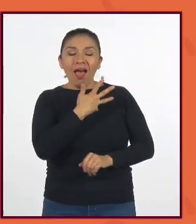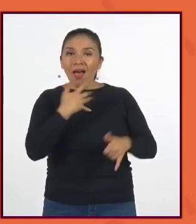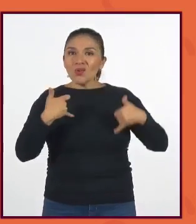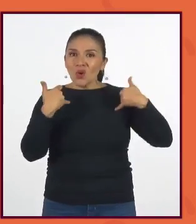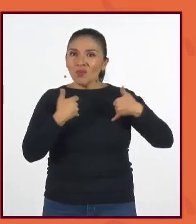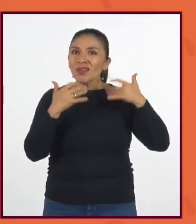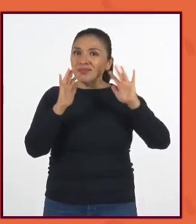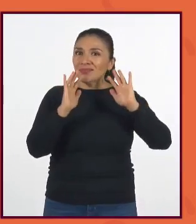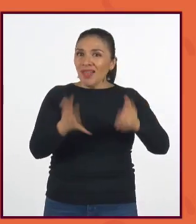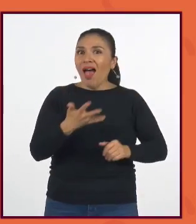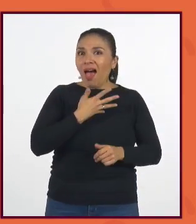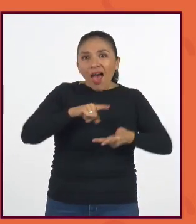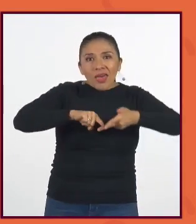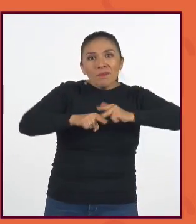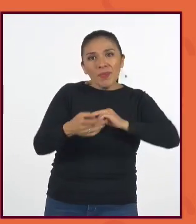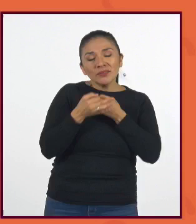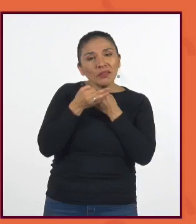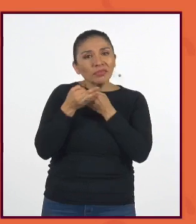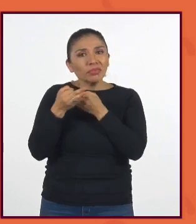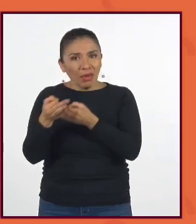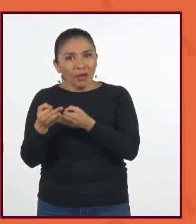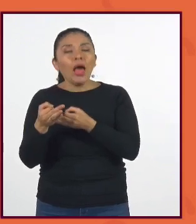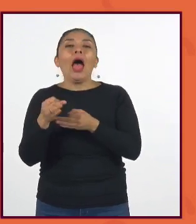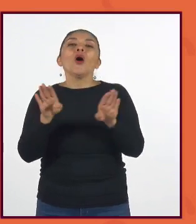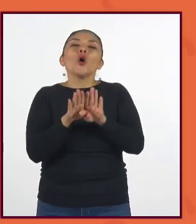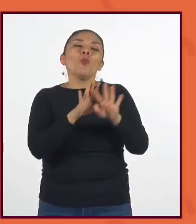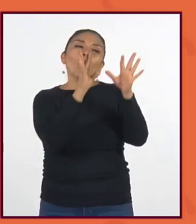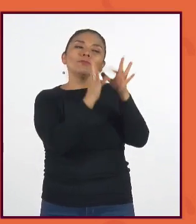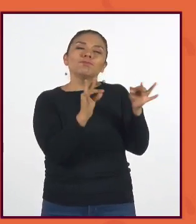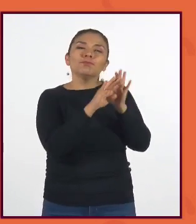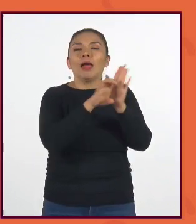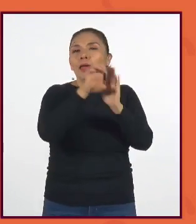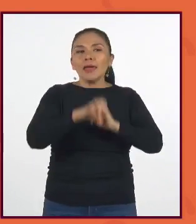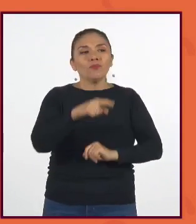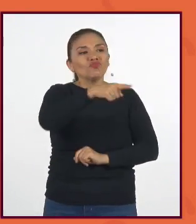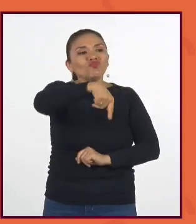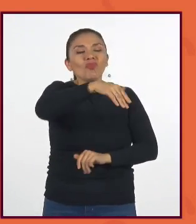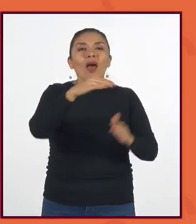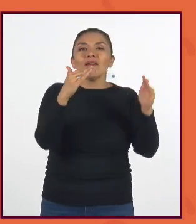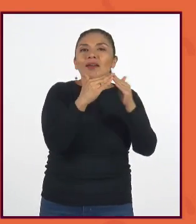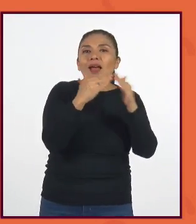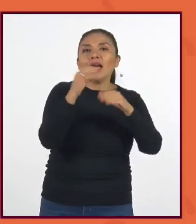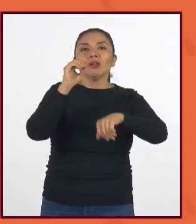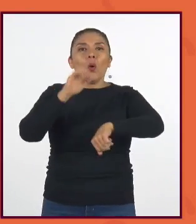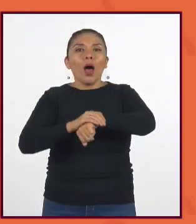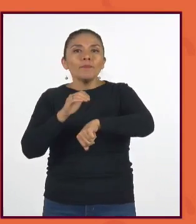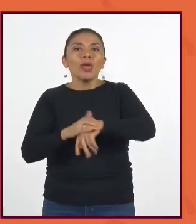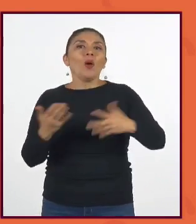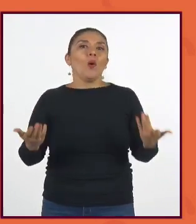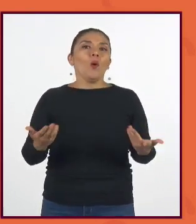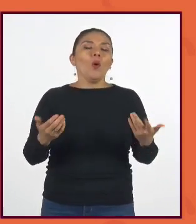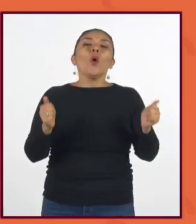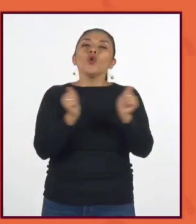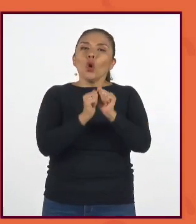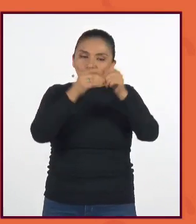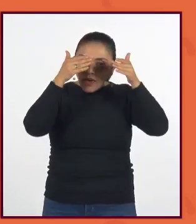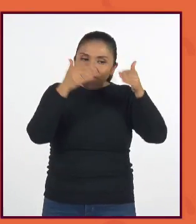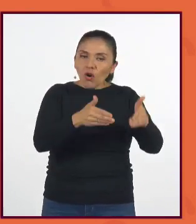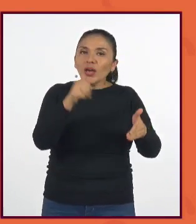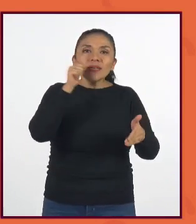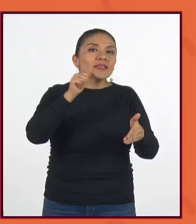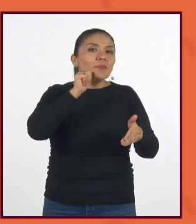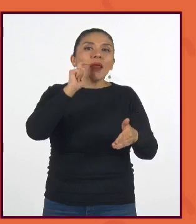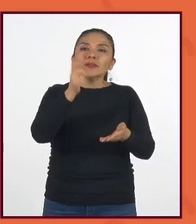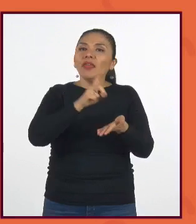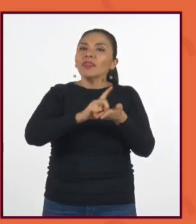tratamiento o a las personas que lo necesitan en casa, por ejemplo, otros amigos, y con enfoque de derechos humanos. Claro,